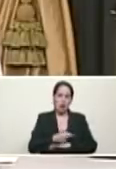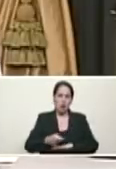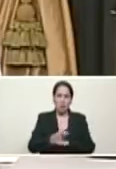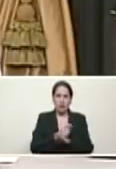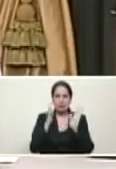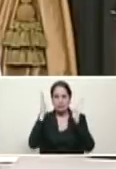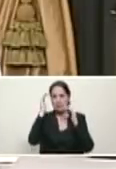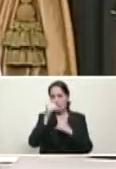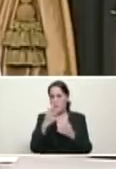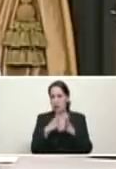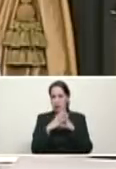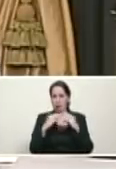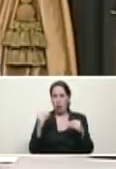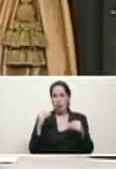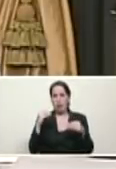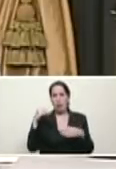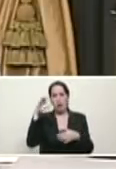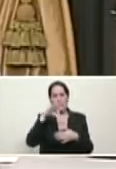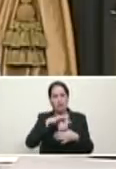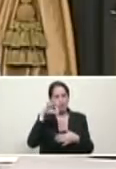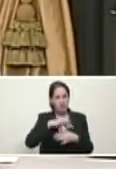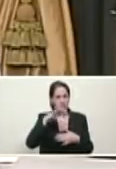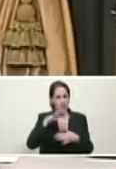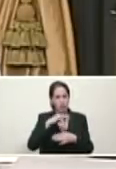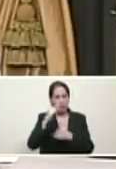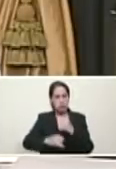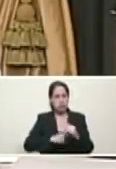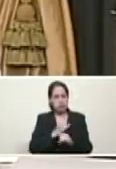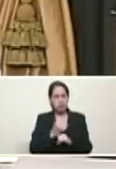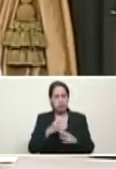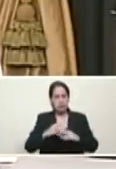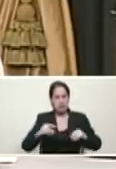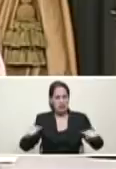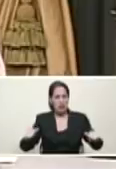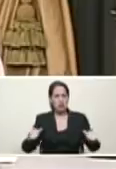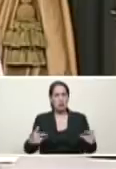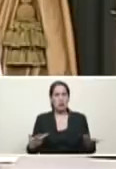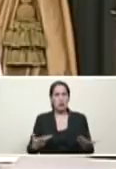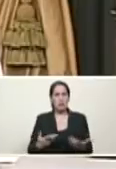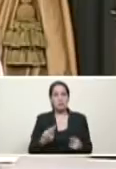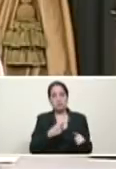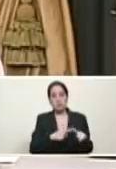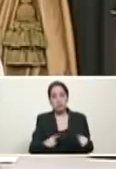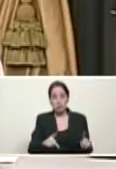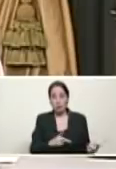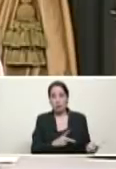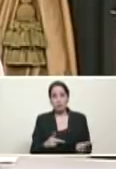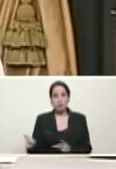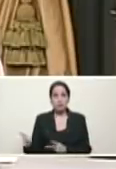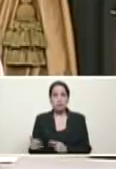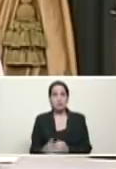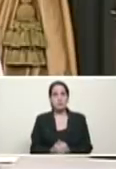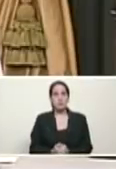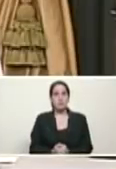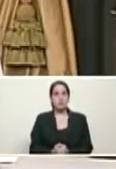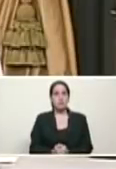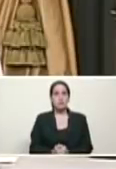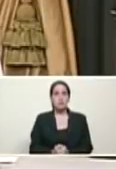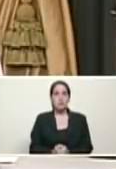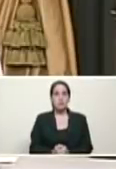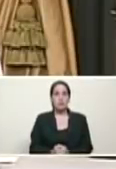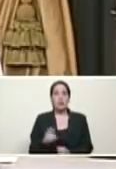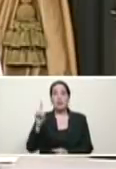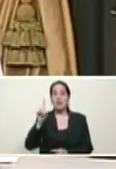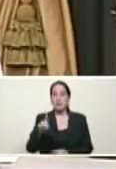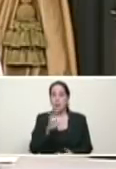a través del Fondo de Compensación Interterritorial. Bienvenido, Guy. Igualmente se encuentra el presidente